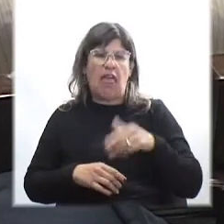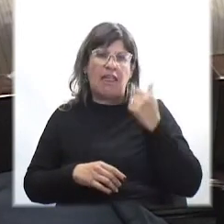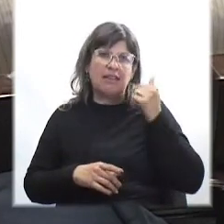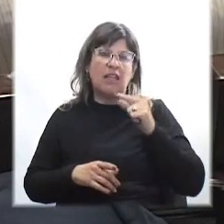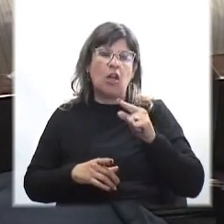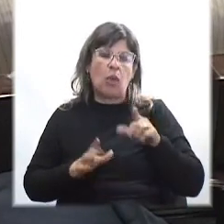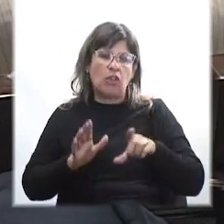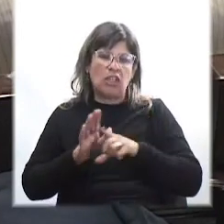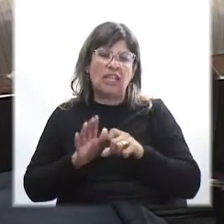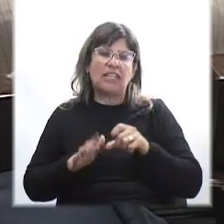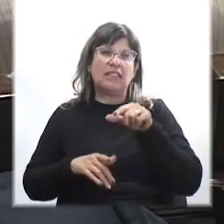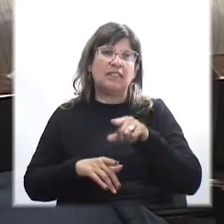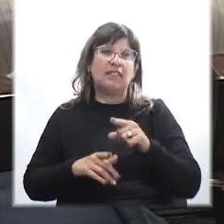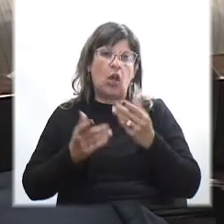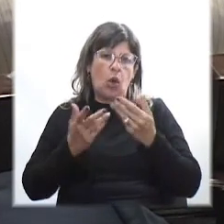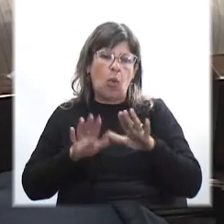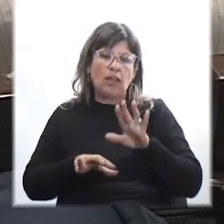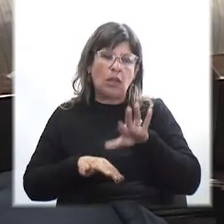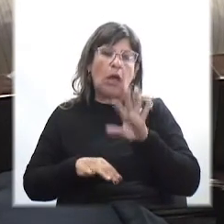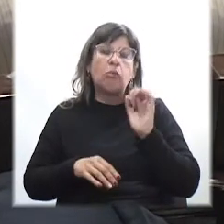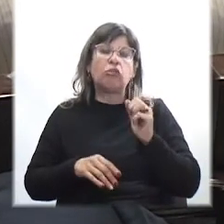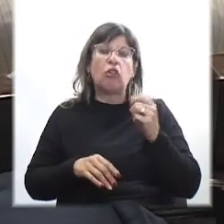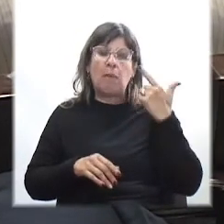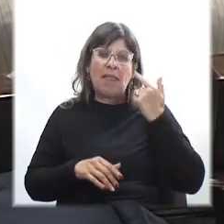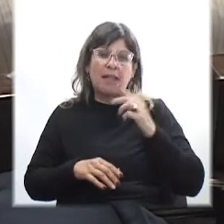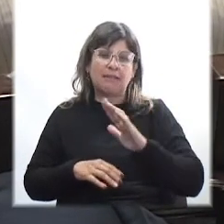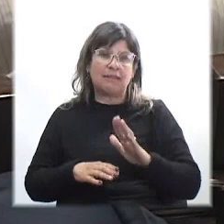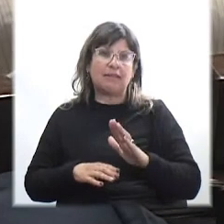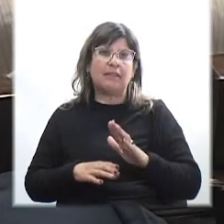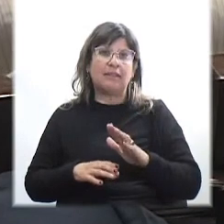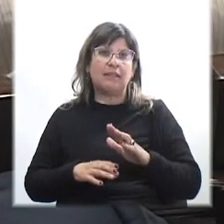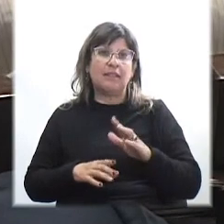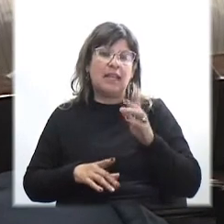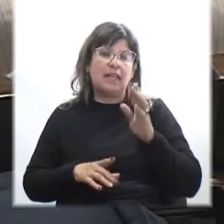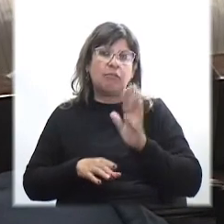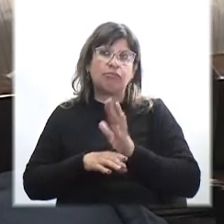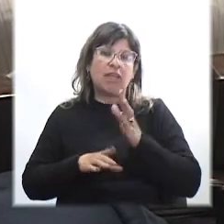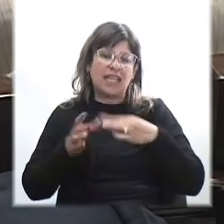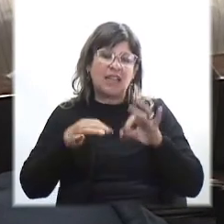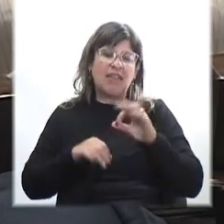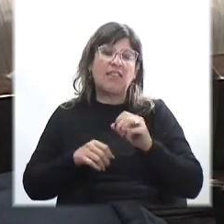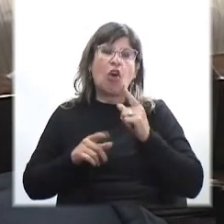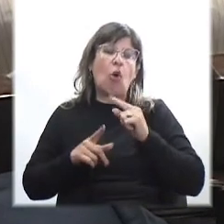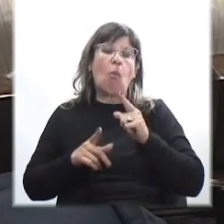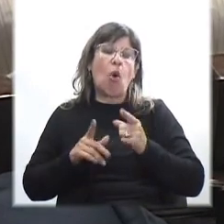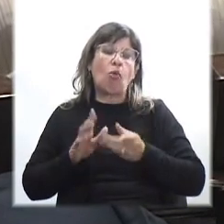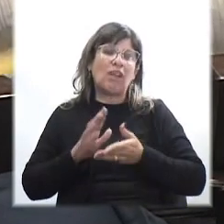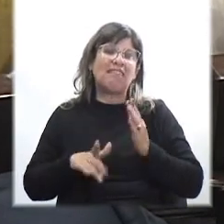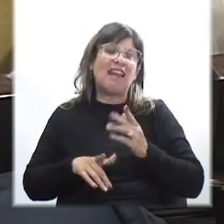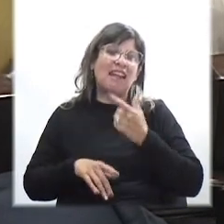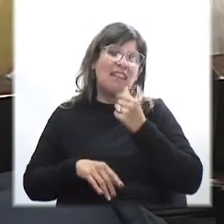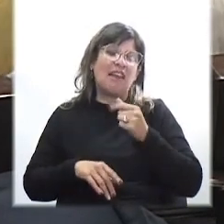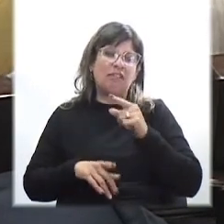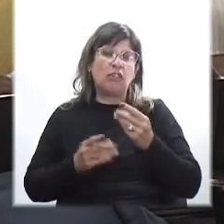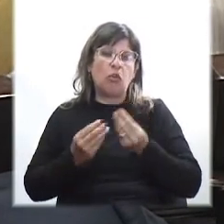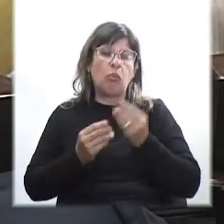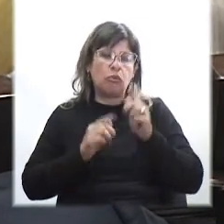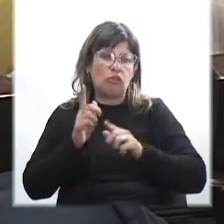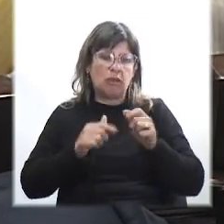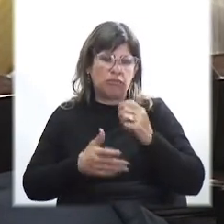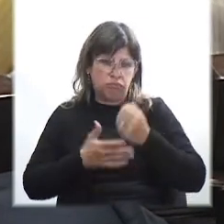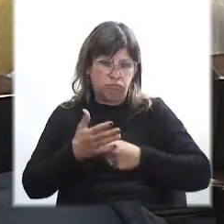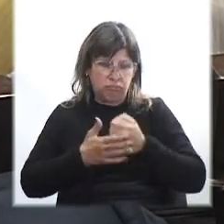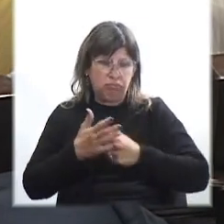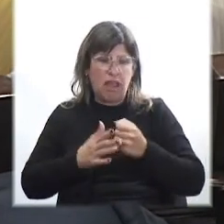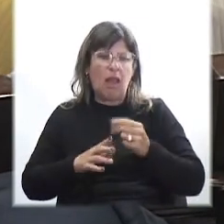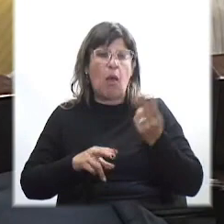legaliza la eutanasia, cuando se abre la opción de matarse, que se vende como la salida fácil, muchas personas que con perseverancia y